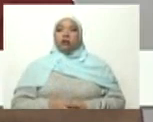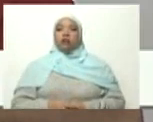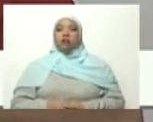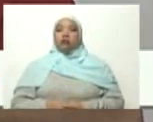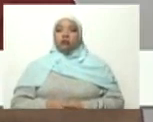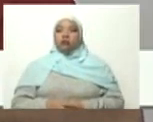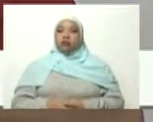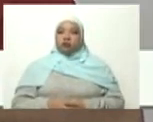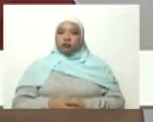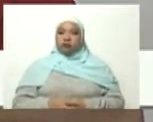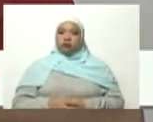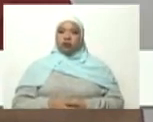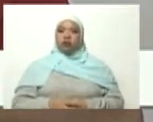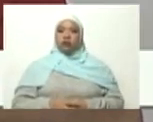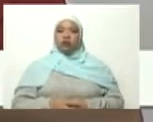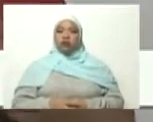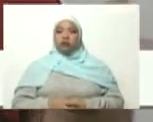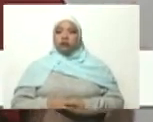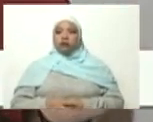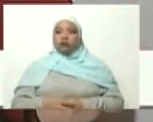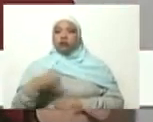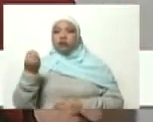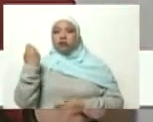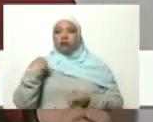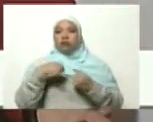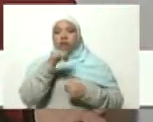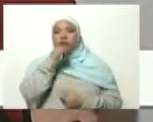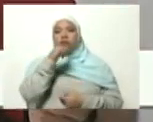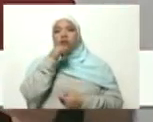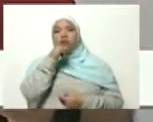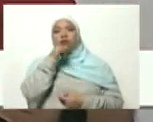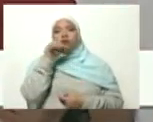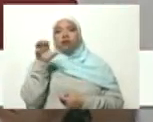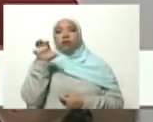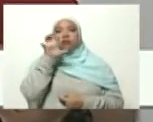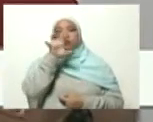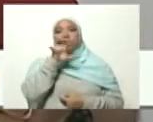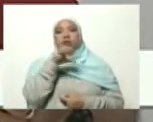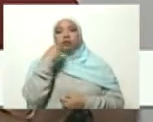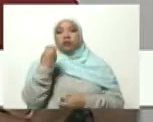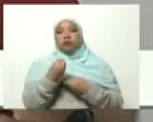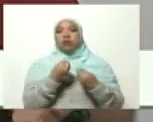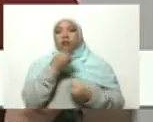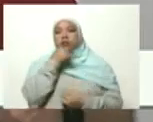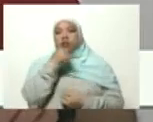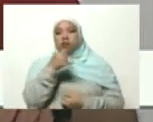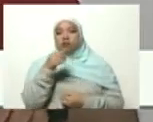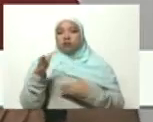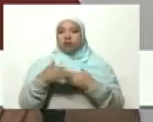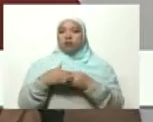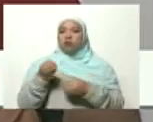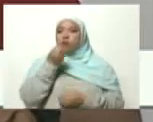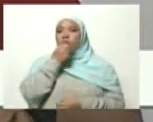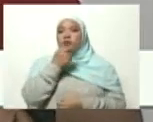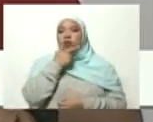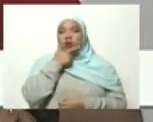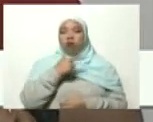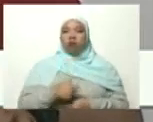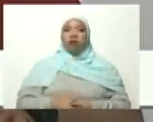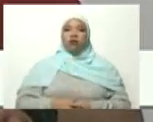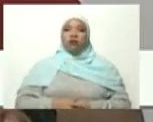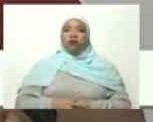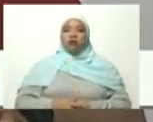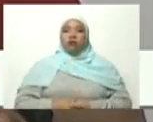estar subordinados a ellos. Mientras tanto, bueno, aquí hay un país pequeño, muy digno, con un